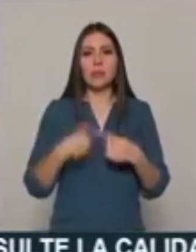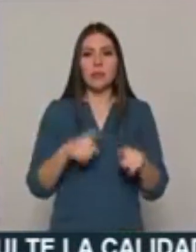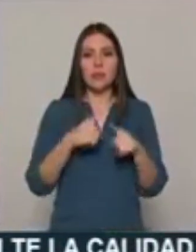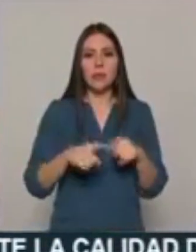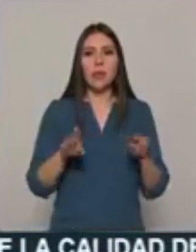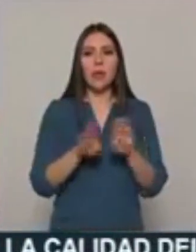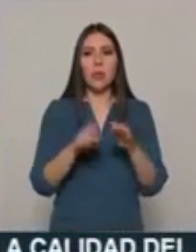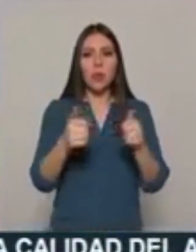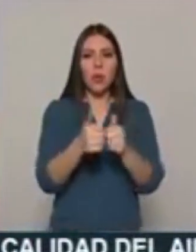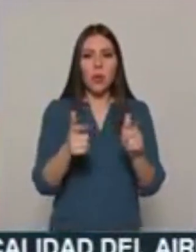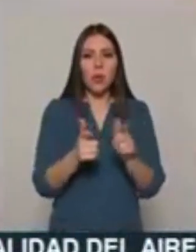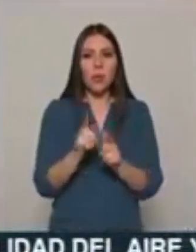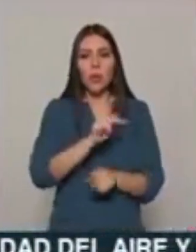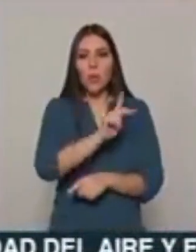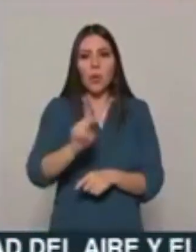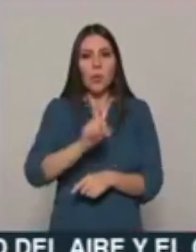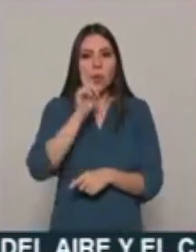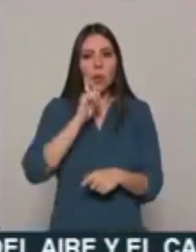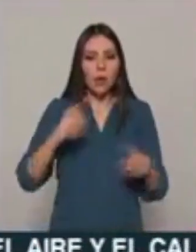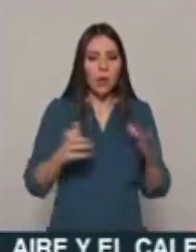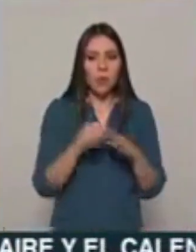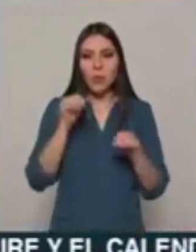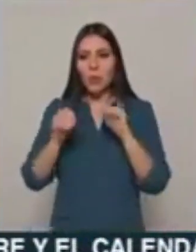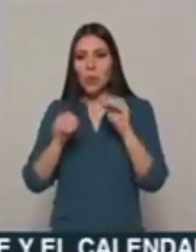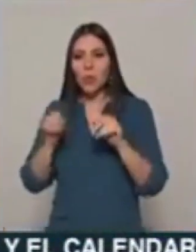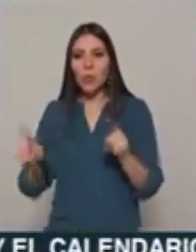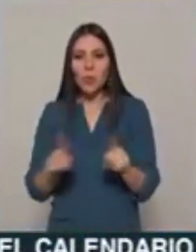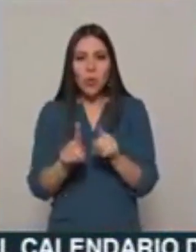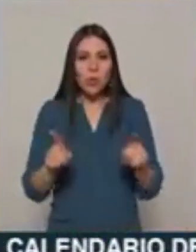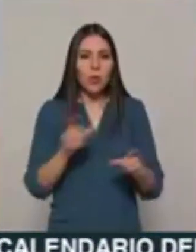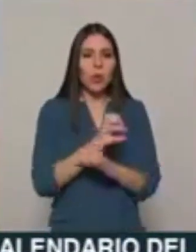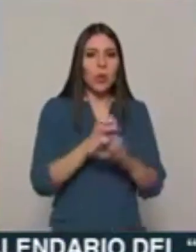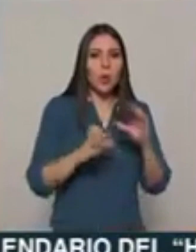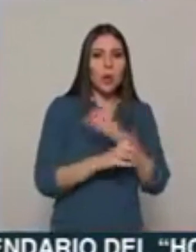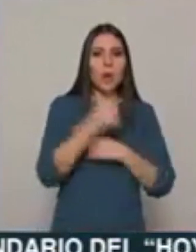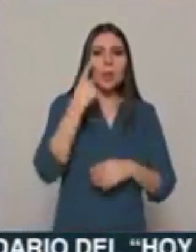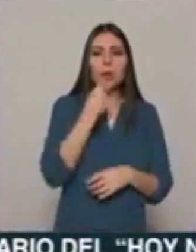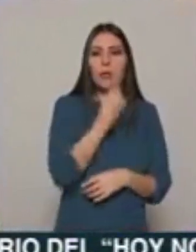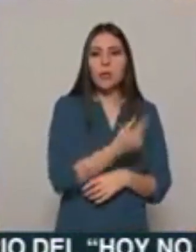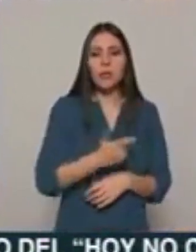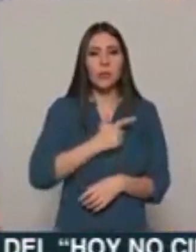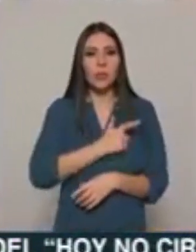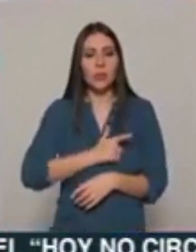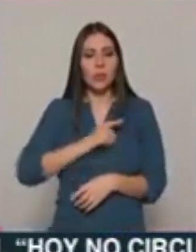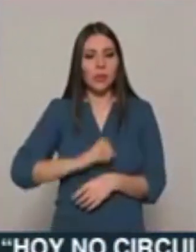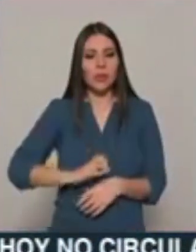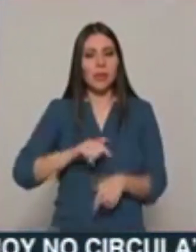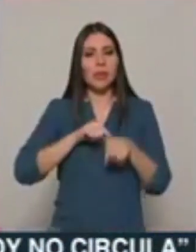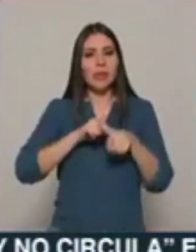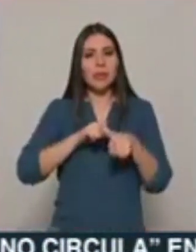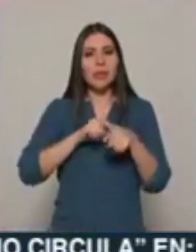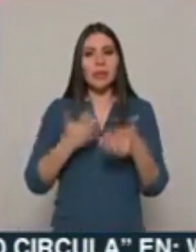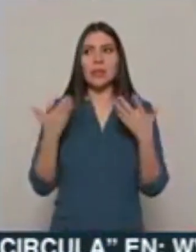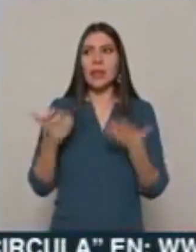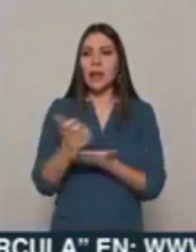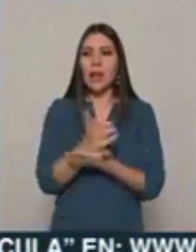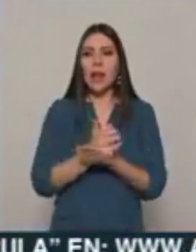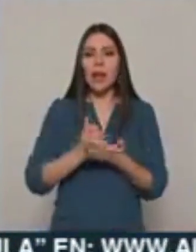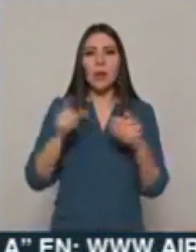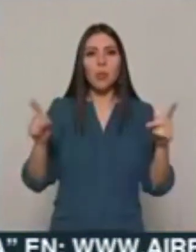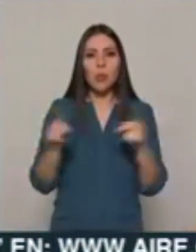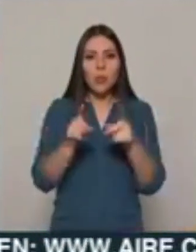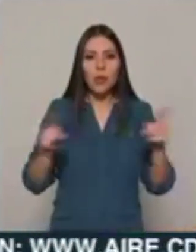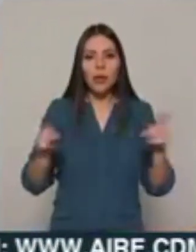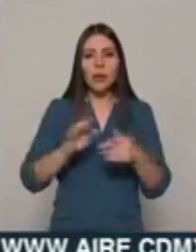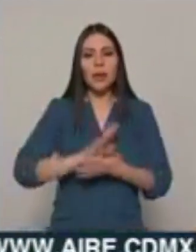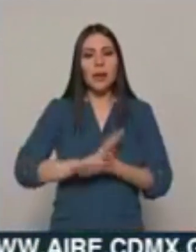crear una red de mujeres creando cosas y música, impulsar a que las niñas se inspiren y continúen con su sueño de hacer música, lograr un cambio en la